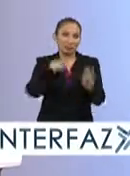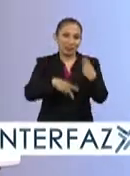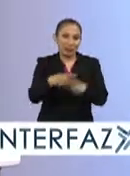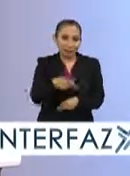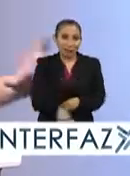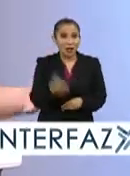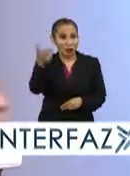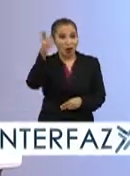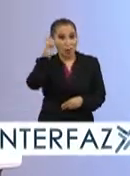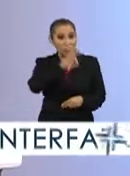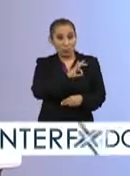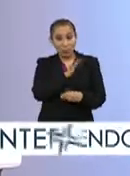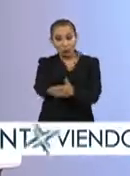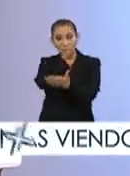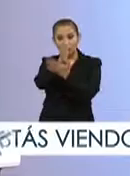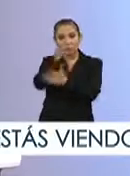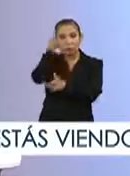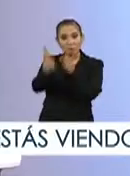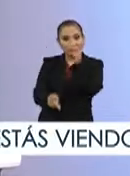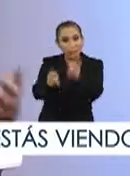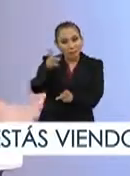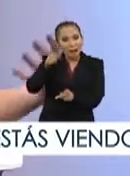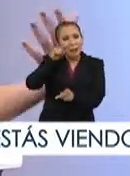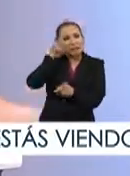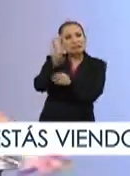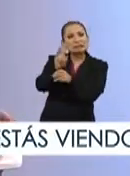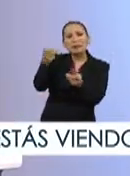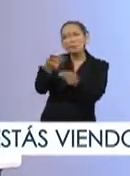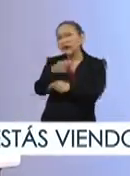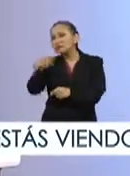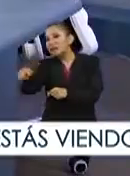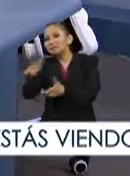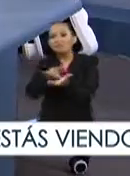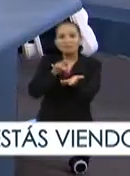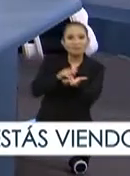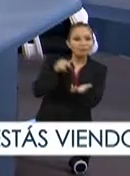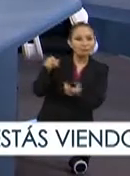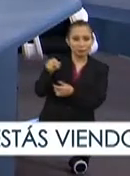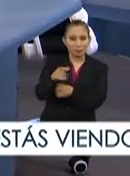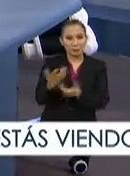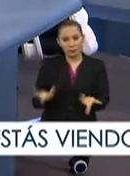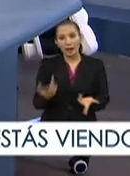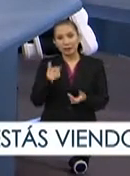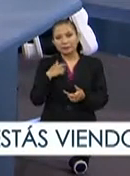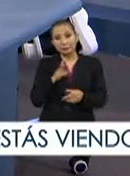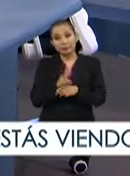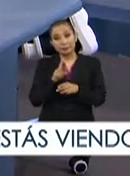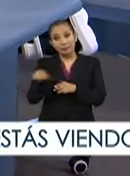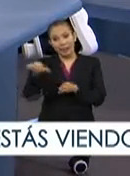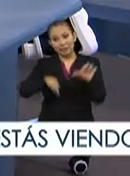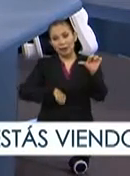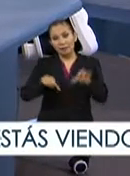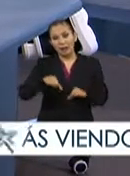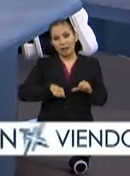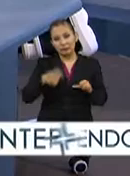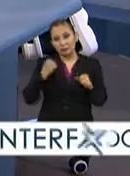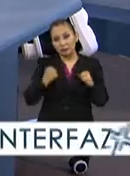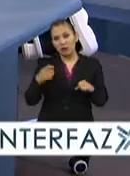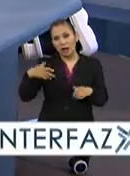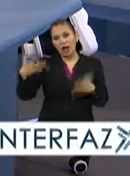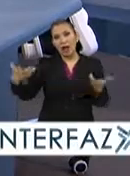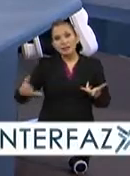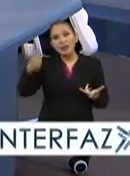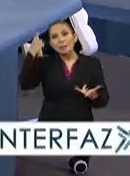venido y pues ojalá podamos seguir platicando, darle seguimiento, cobertura y pues seguimiento también a las actividades que supongo